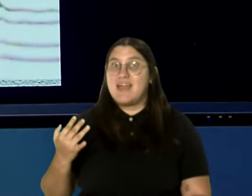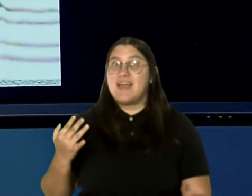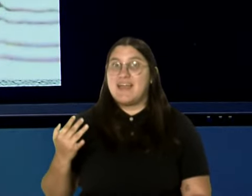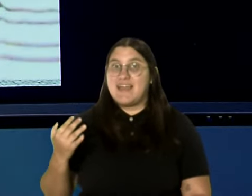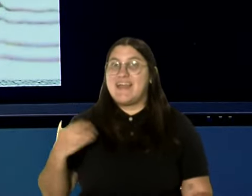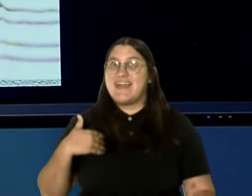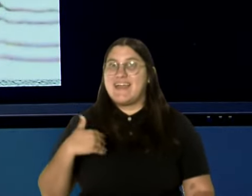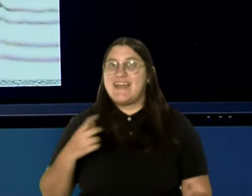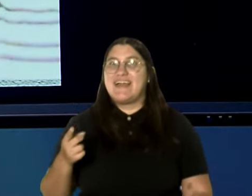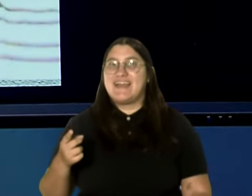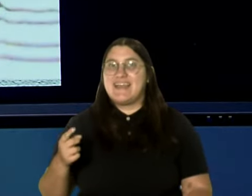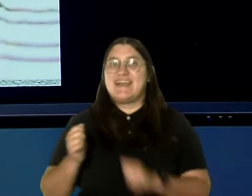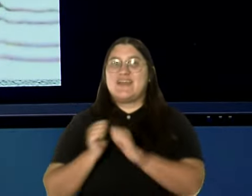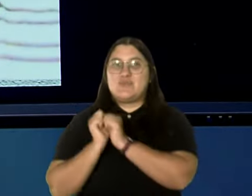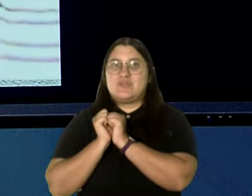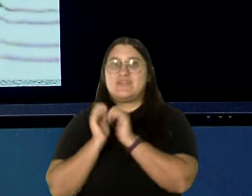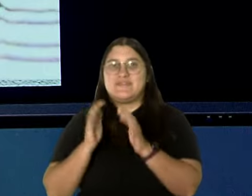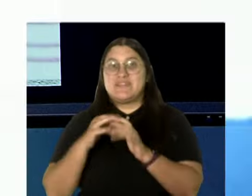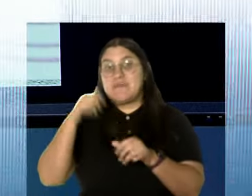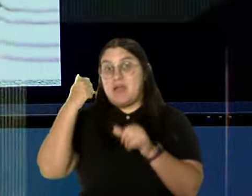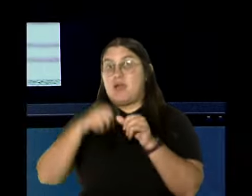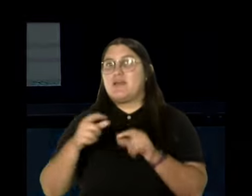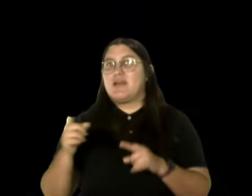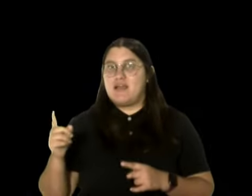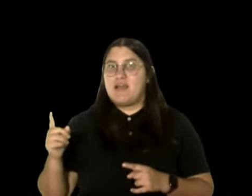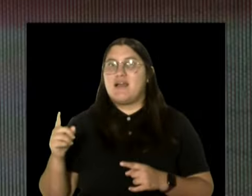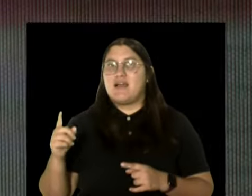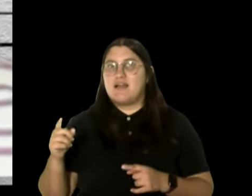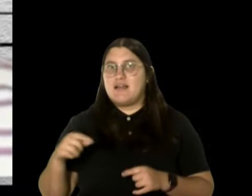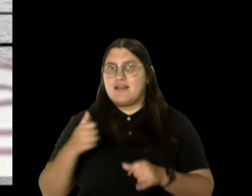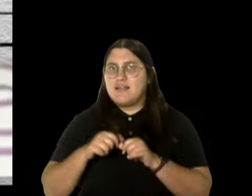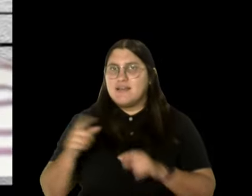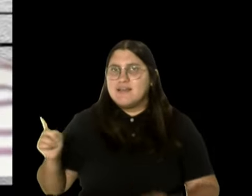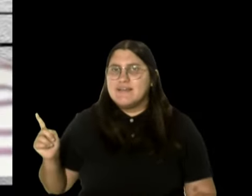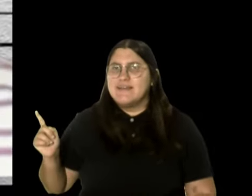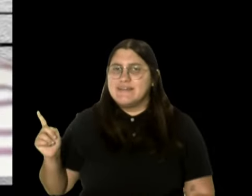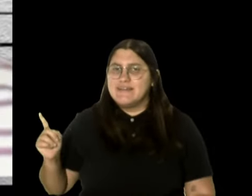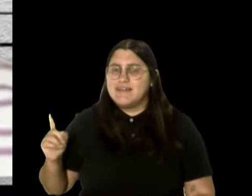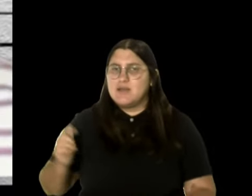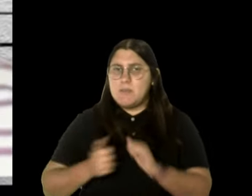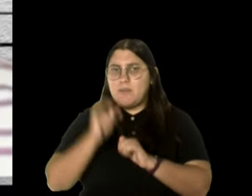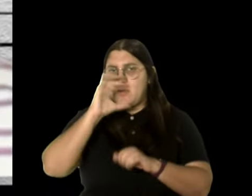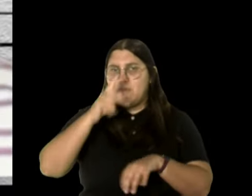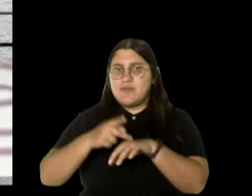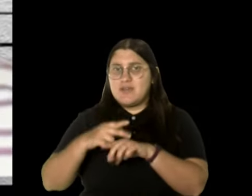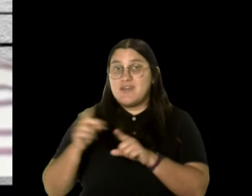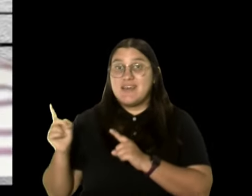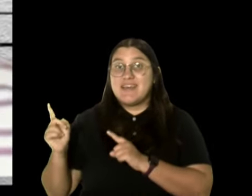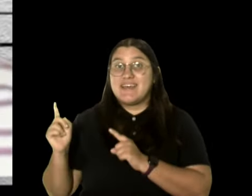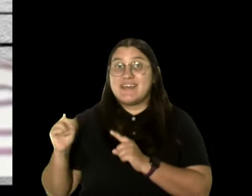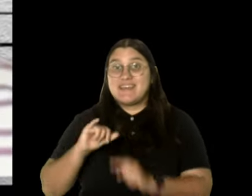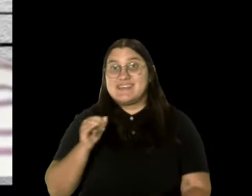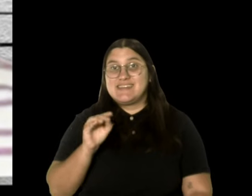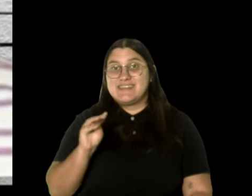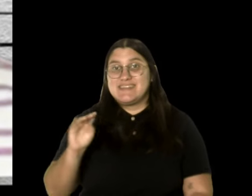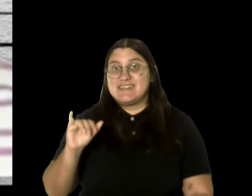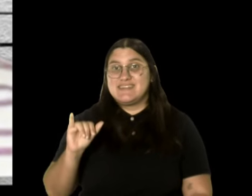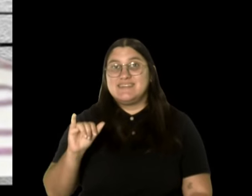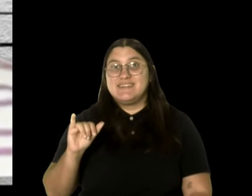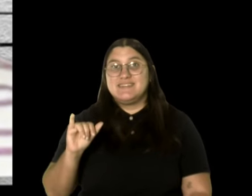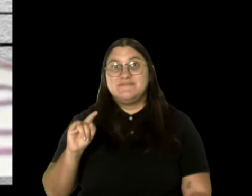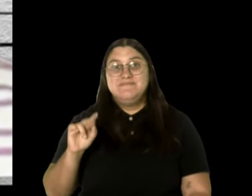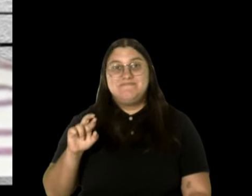nuestro compañero coordinador me lo acordó. Miren este individuo, ¿se acuerdan que una vez hablamos aquí en Lo Más Buscado Puerto Rico? Sí, Jimmy Tirado Coto, este